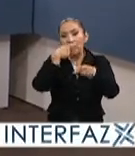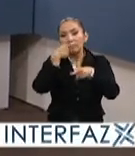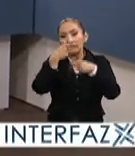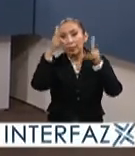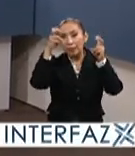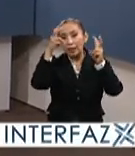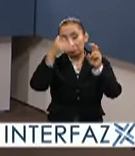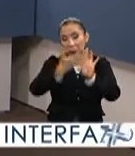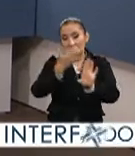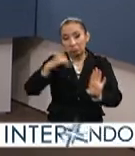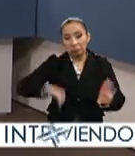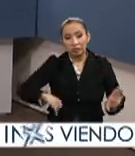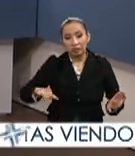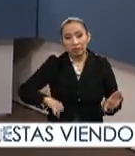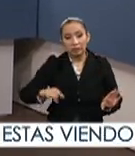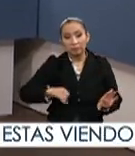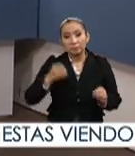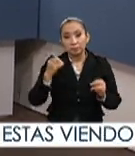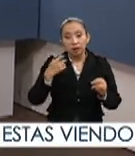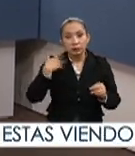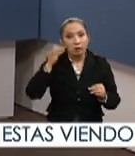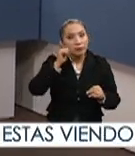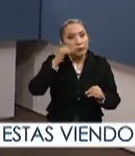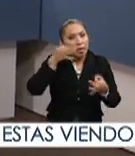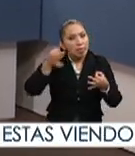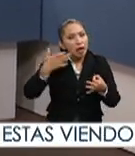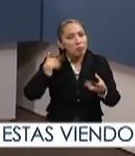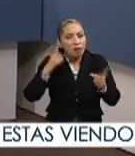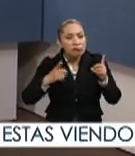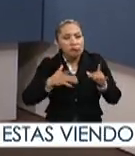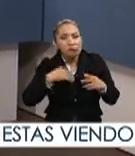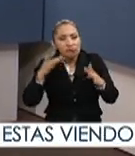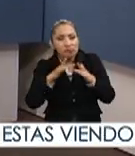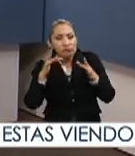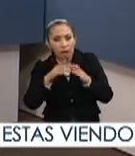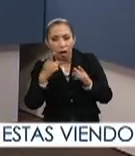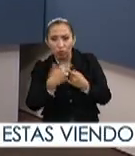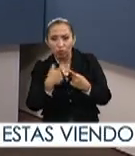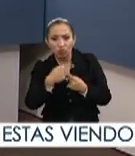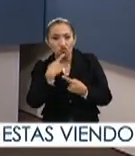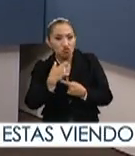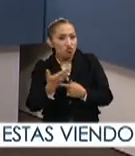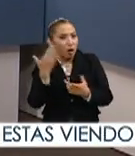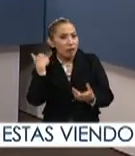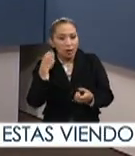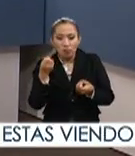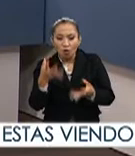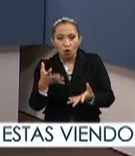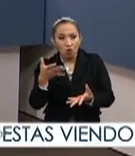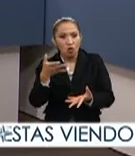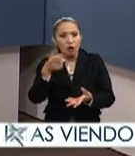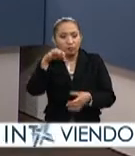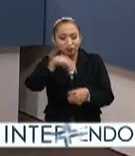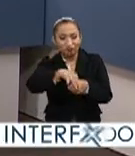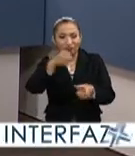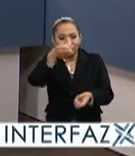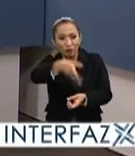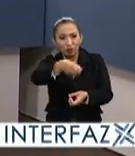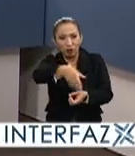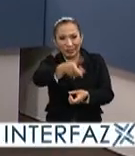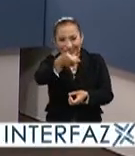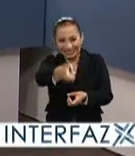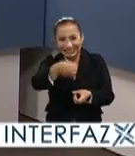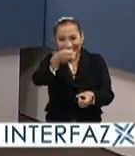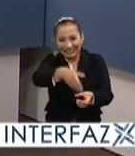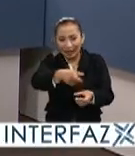de este tema tan interesante. Yo creo que muchos siempre hemos tenido algún tipo de contacto con la Cruz Roja, desde donar, ¿no? En las casetas, en las esquinas,